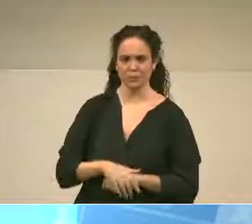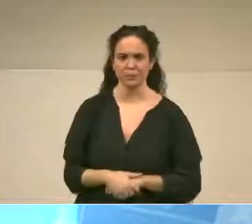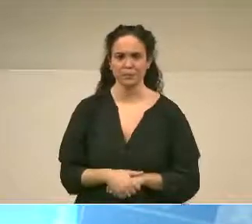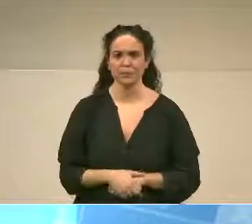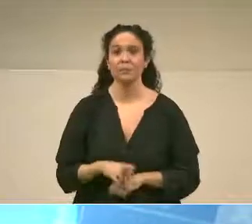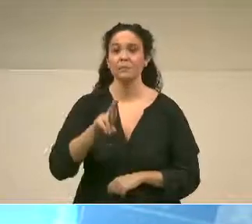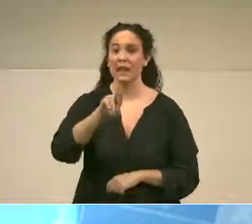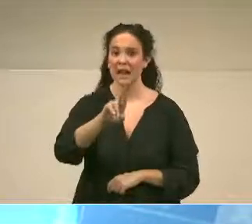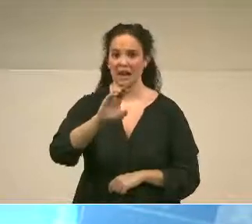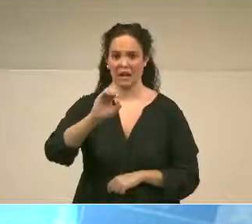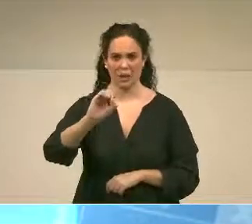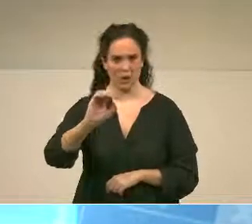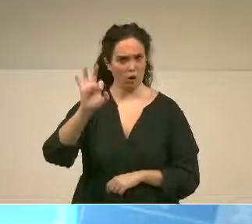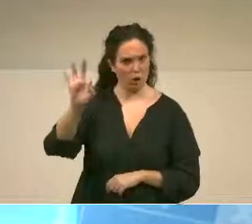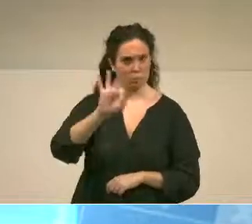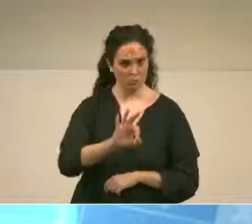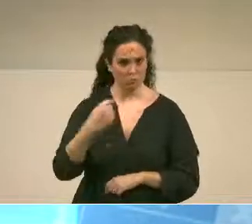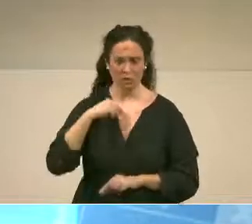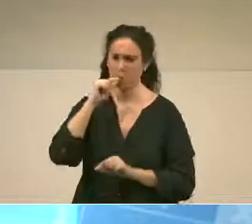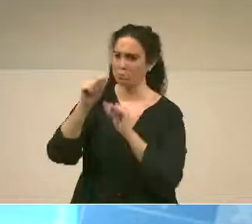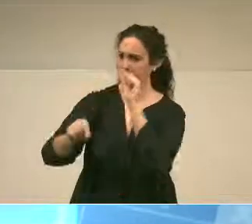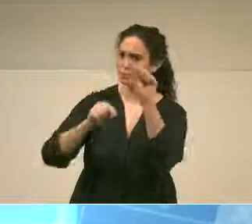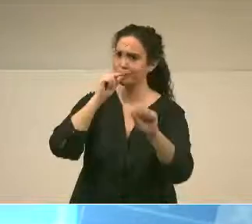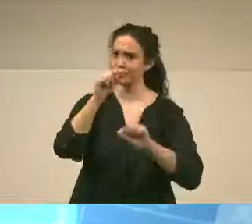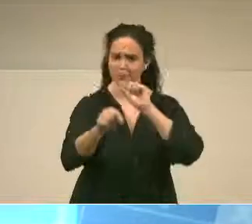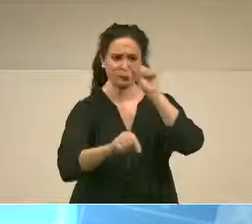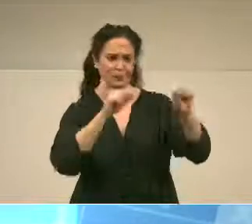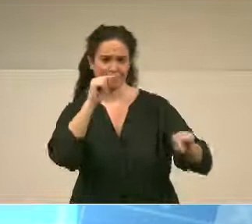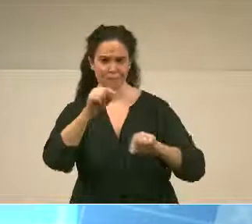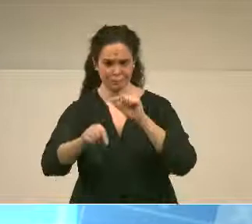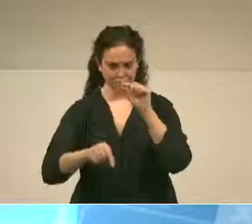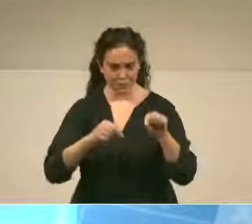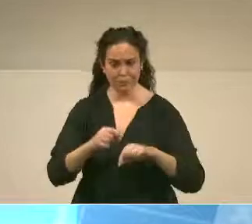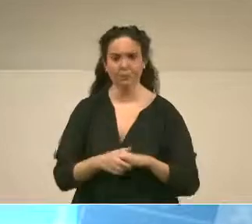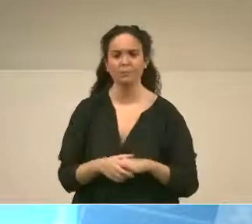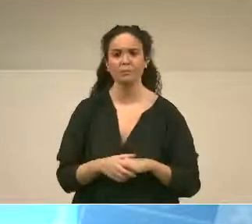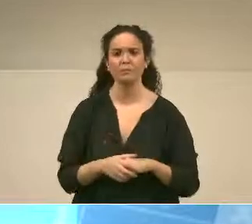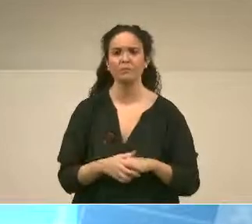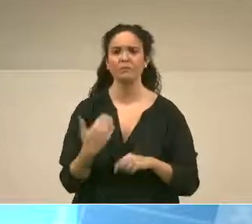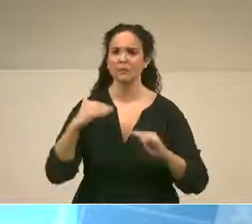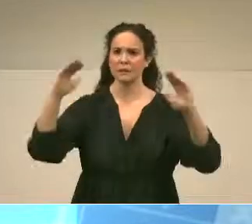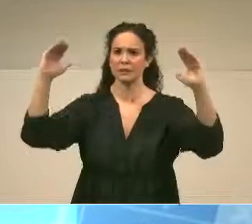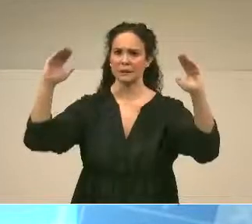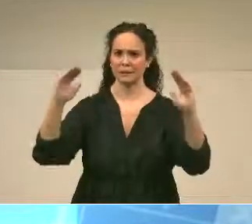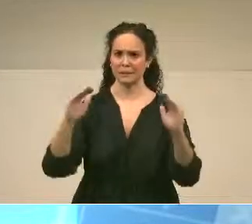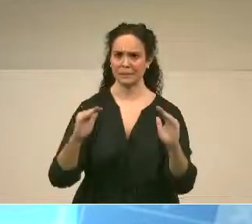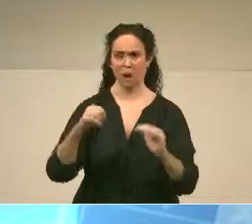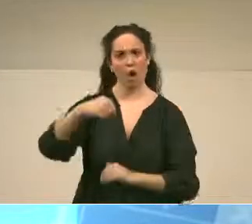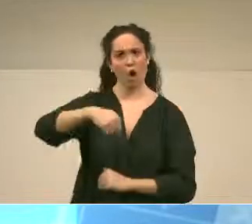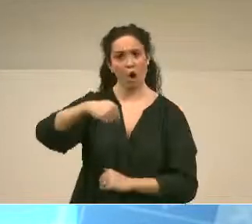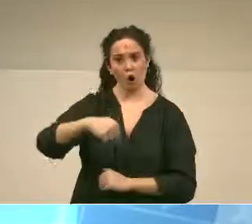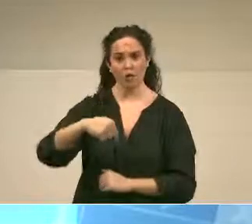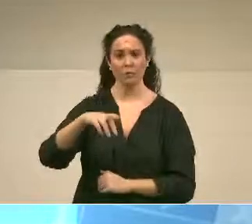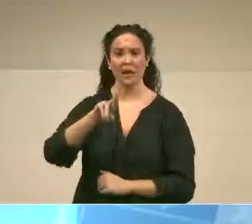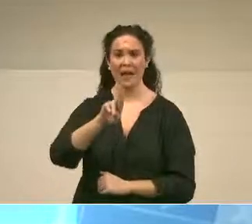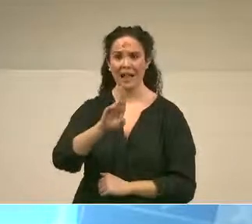de reproducción, que es el que nos ofrece información sobre la transmisión del virus, ha disminuido. Hoy este índice